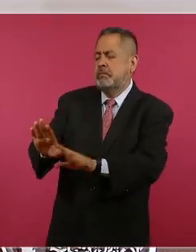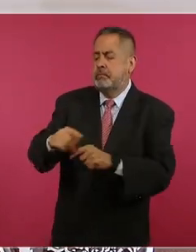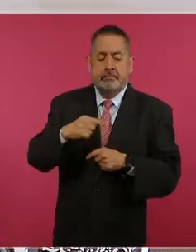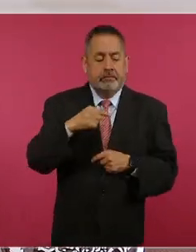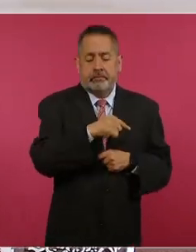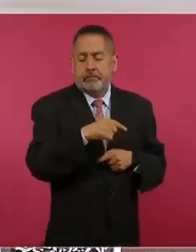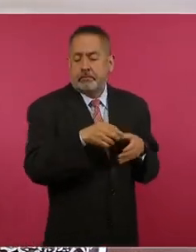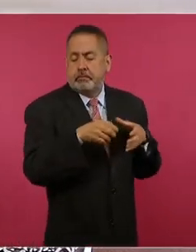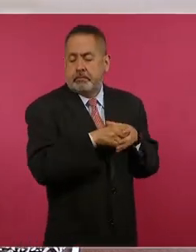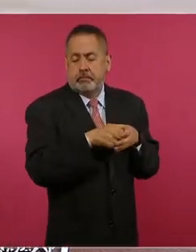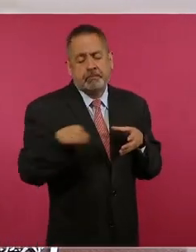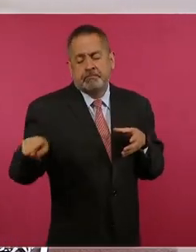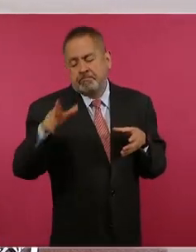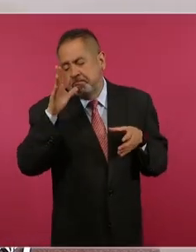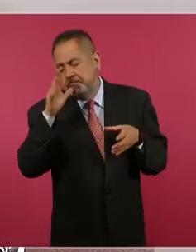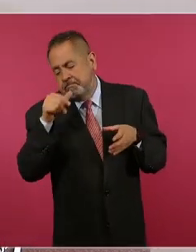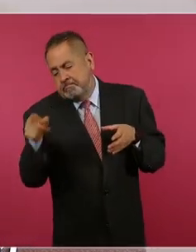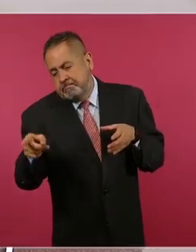que no cualquiera